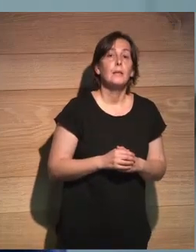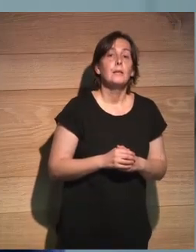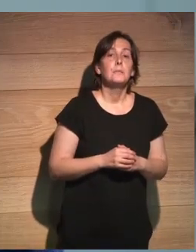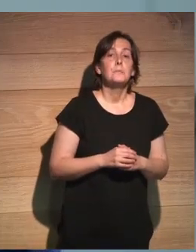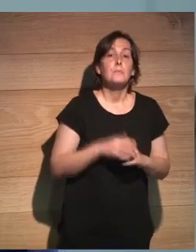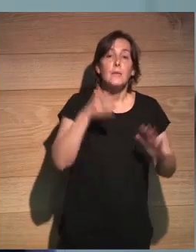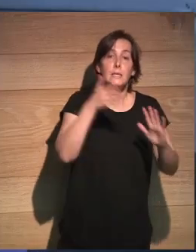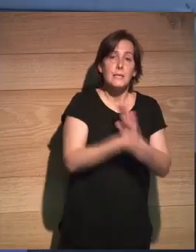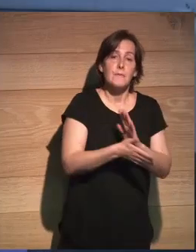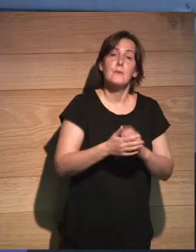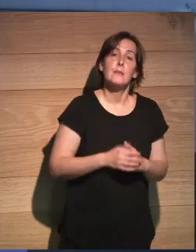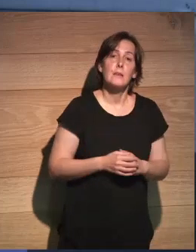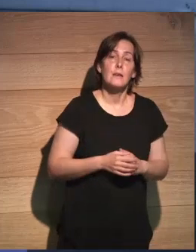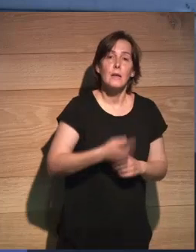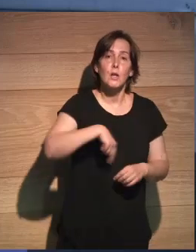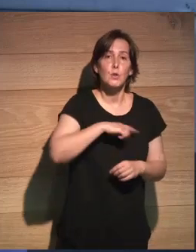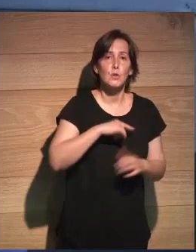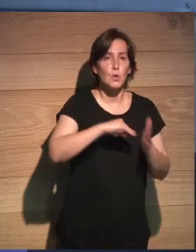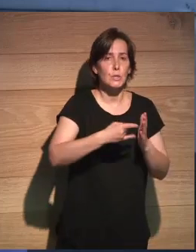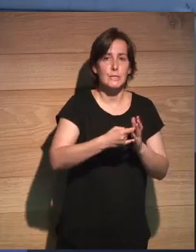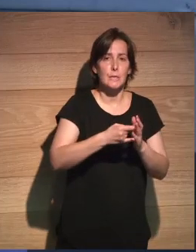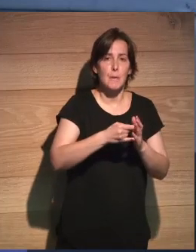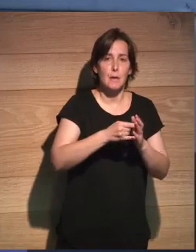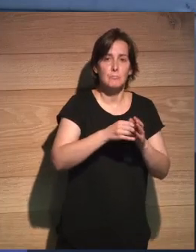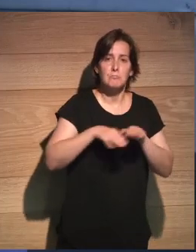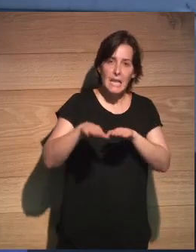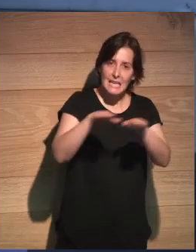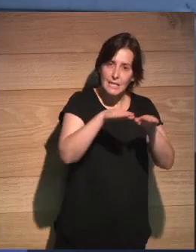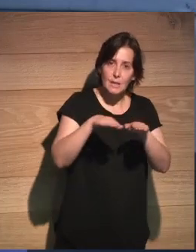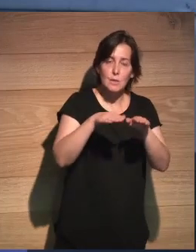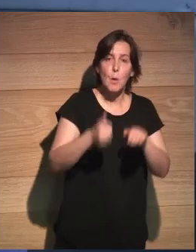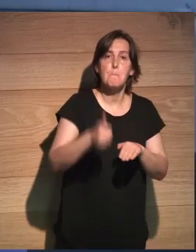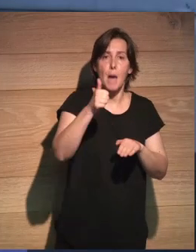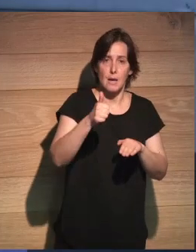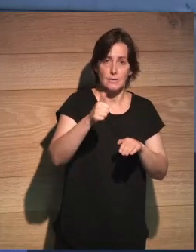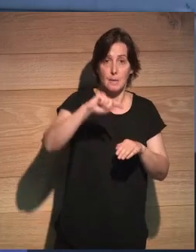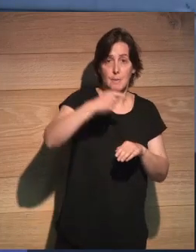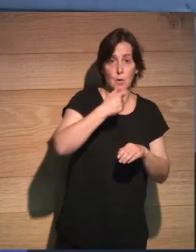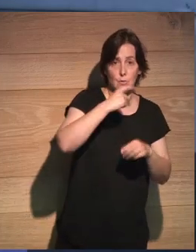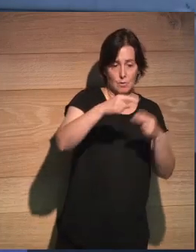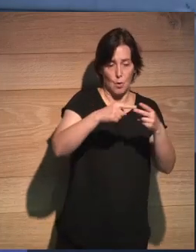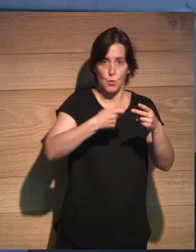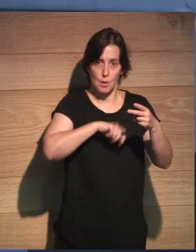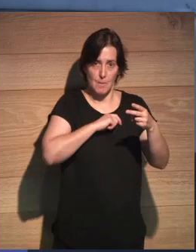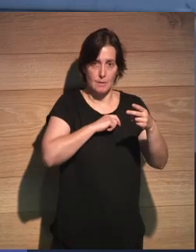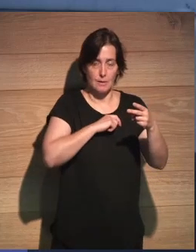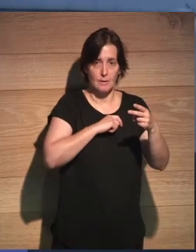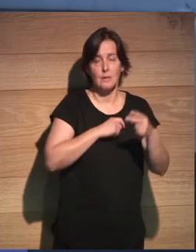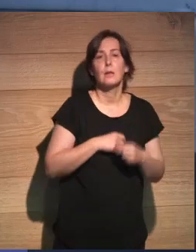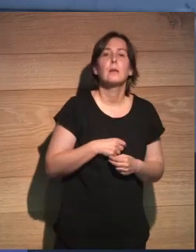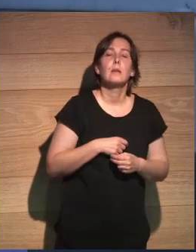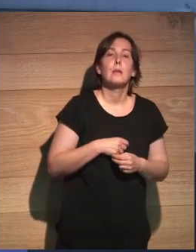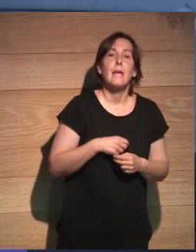Eso significa que somos el sistema más equitativo, después del Reino Unido, en excelencia académica y en excelencia de la